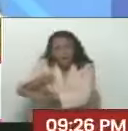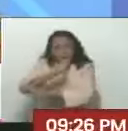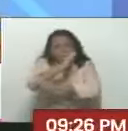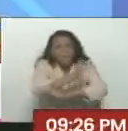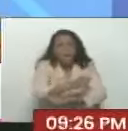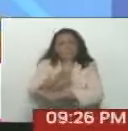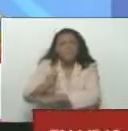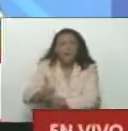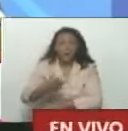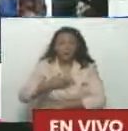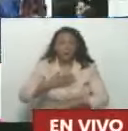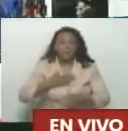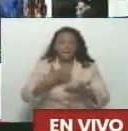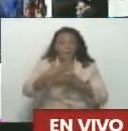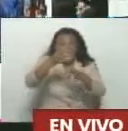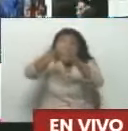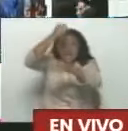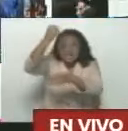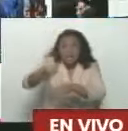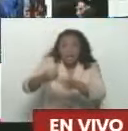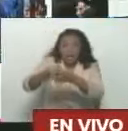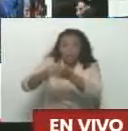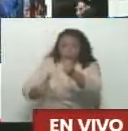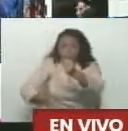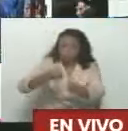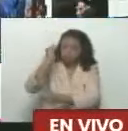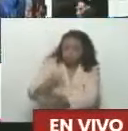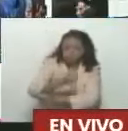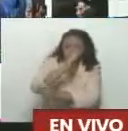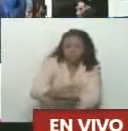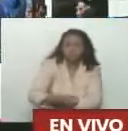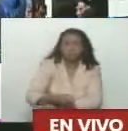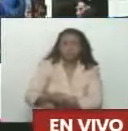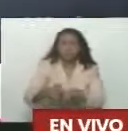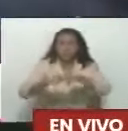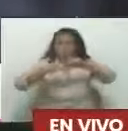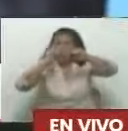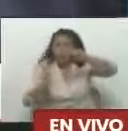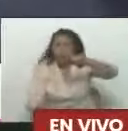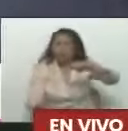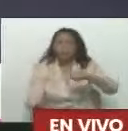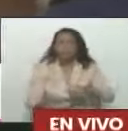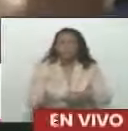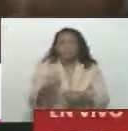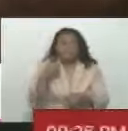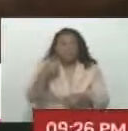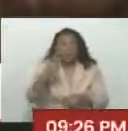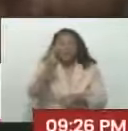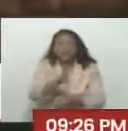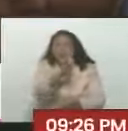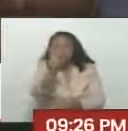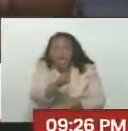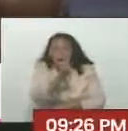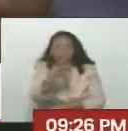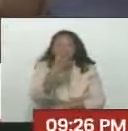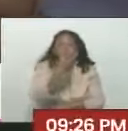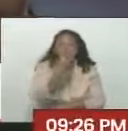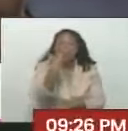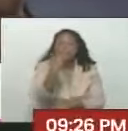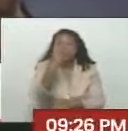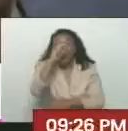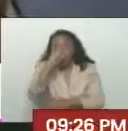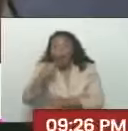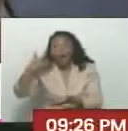Ese a mí me llegó este rejo, que es un mandador, que me dicen que tú utilizaste durante 42